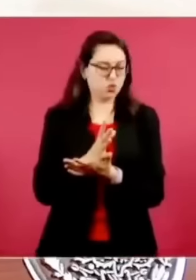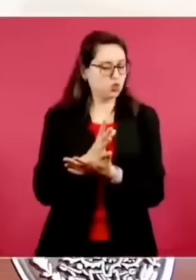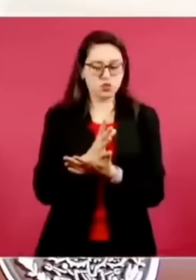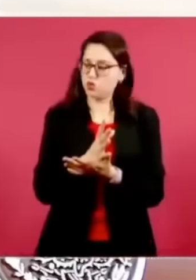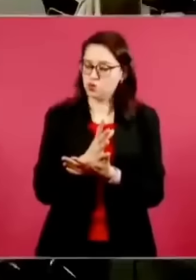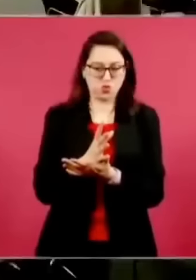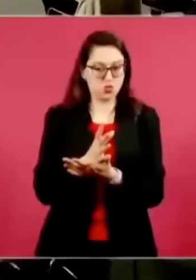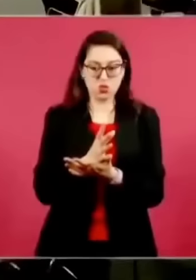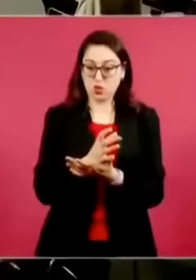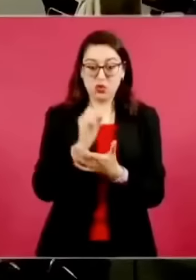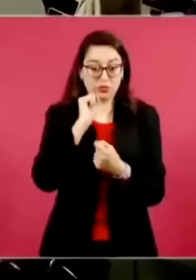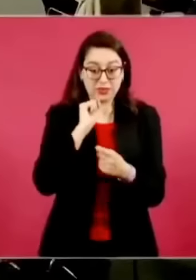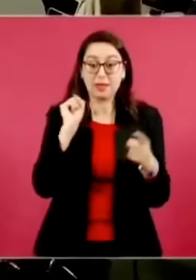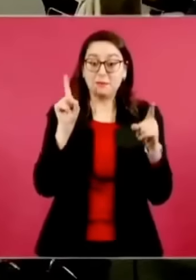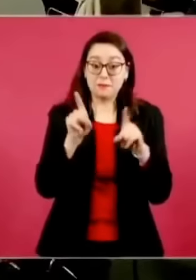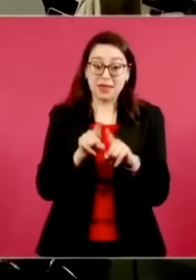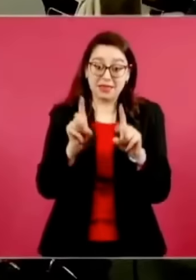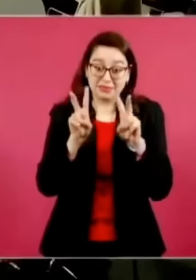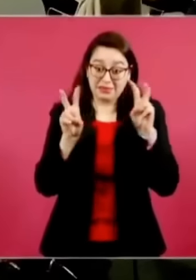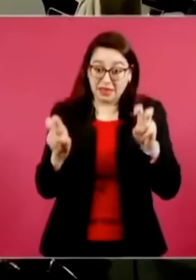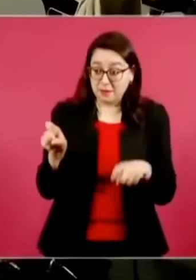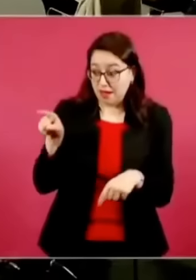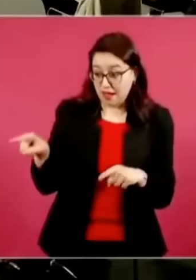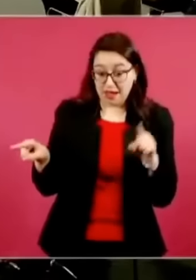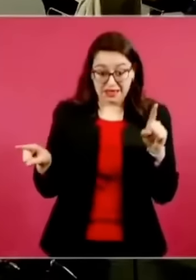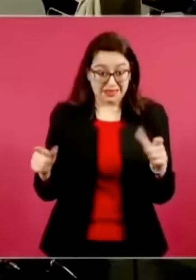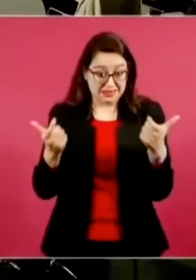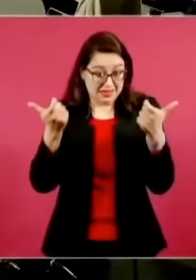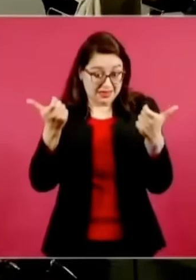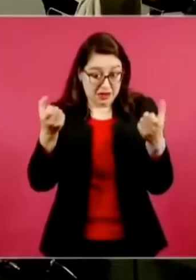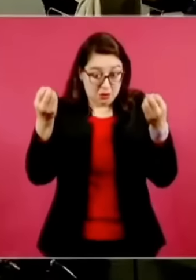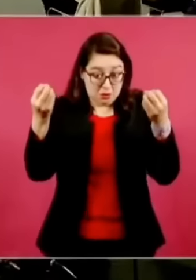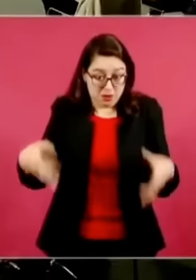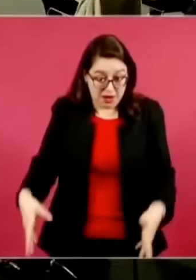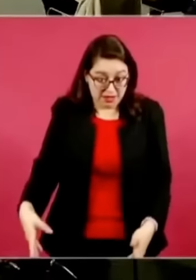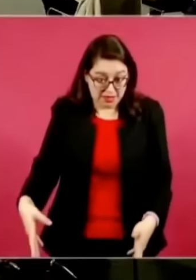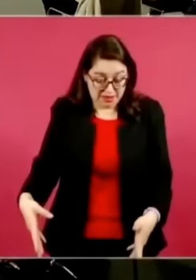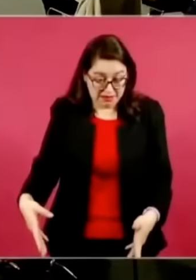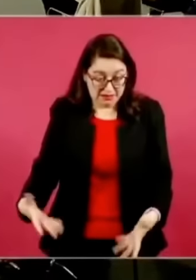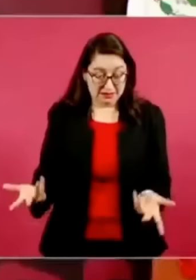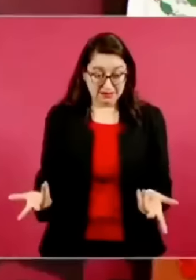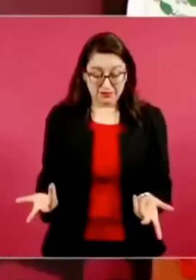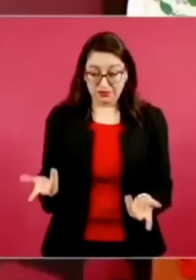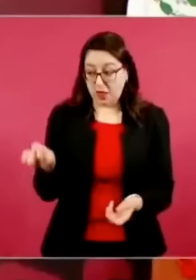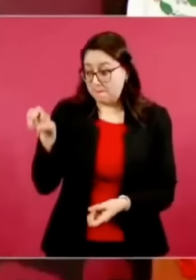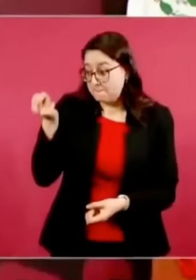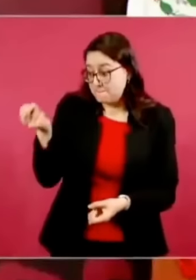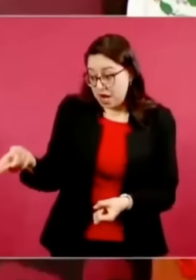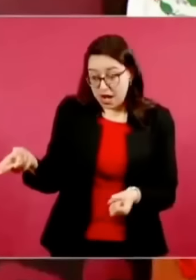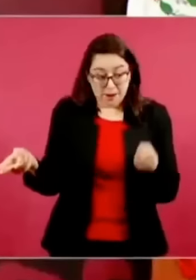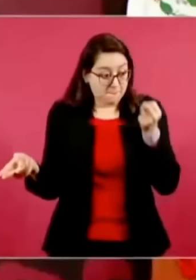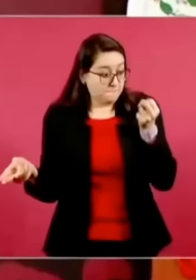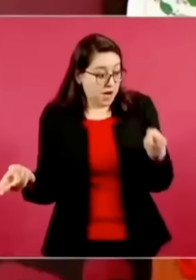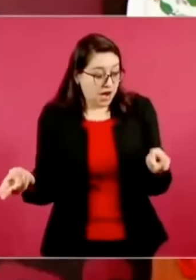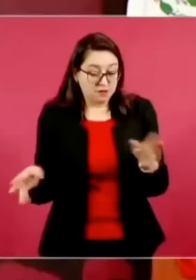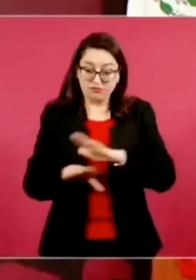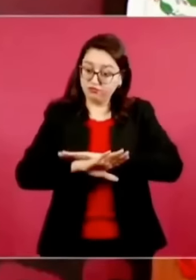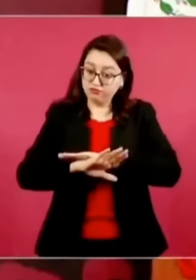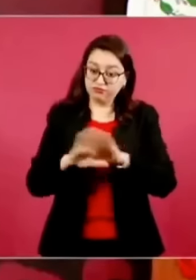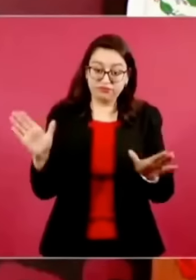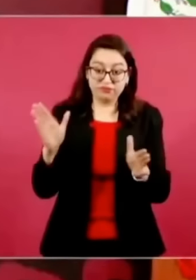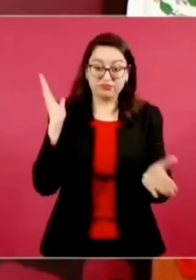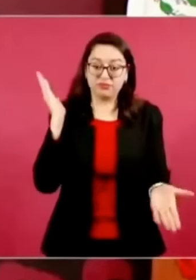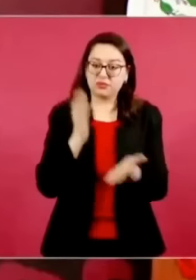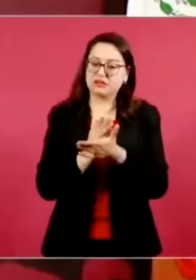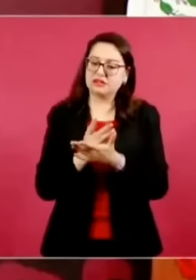ellos dejaron de tener un trato privilegiado, pero le